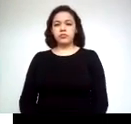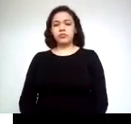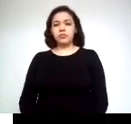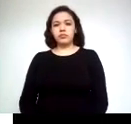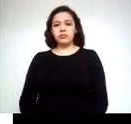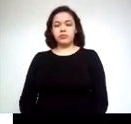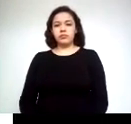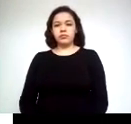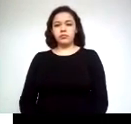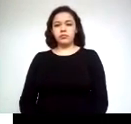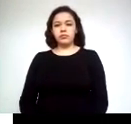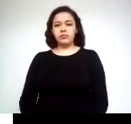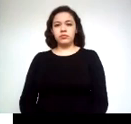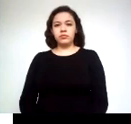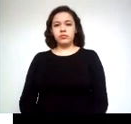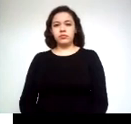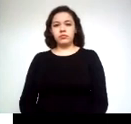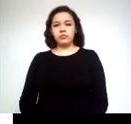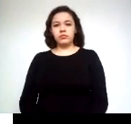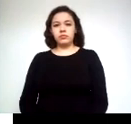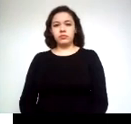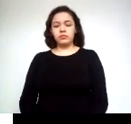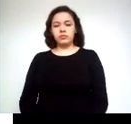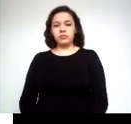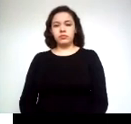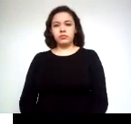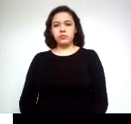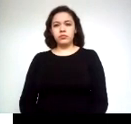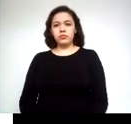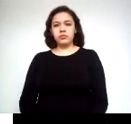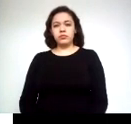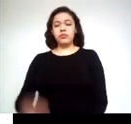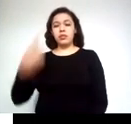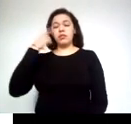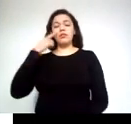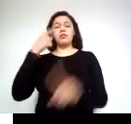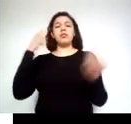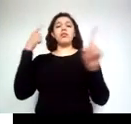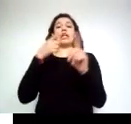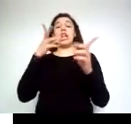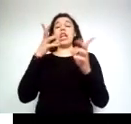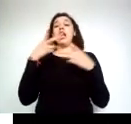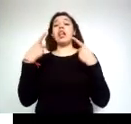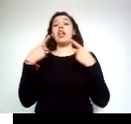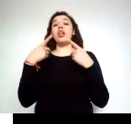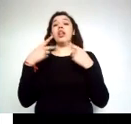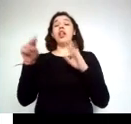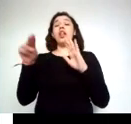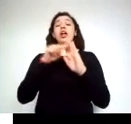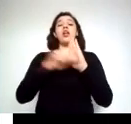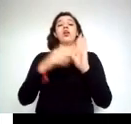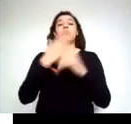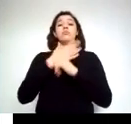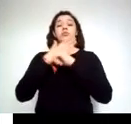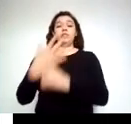Aquí lo vemos de manera muy específica. Lo que nos dice la norma es, ustedes